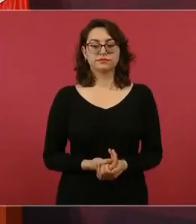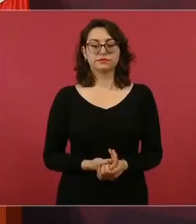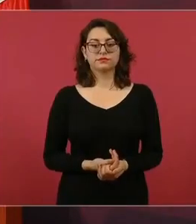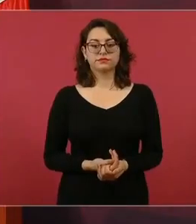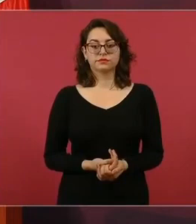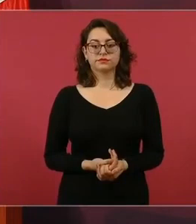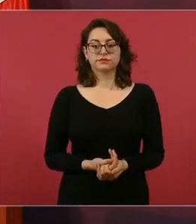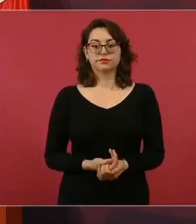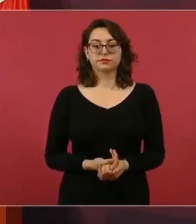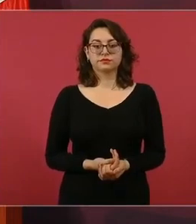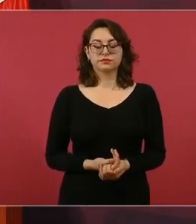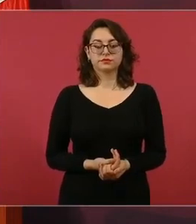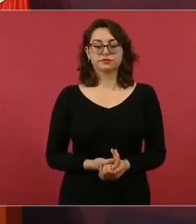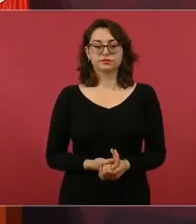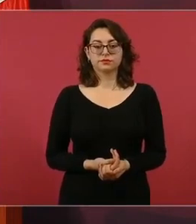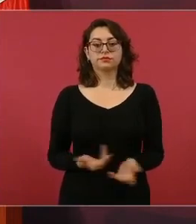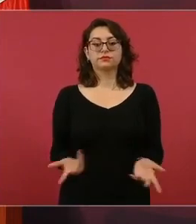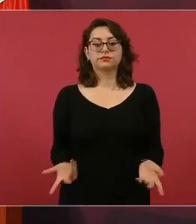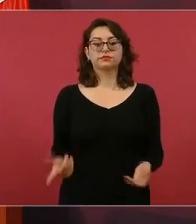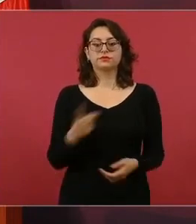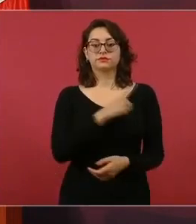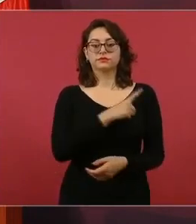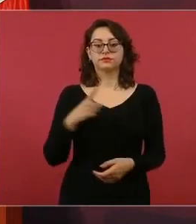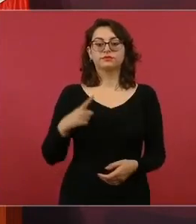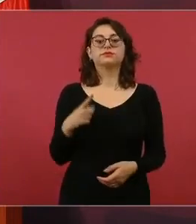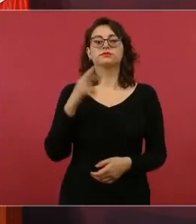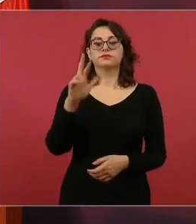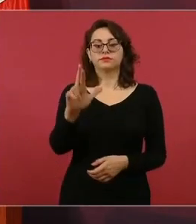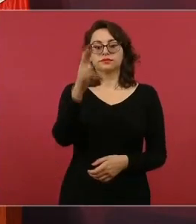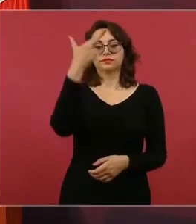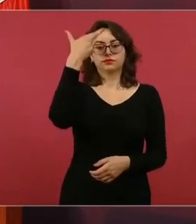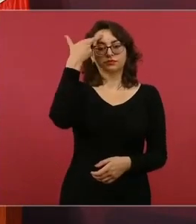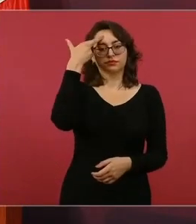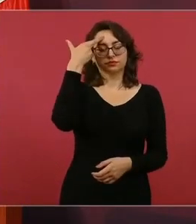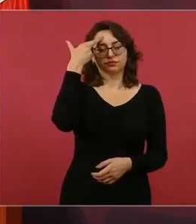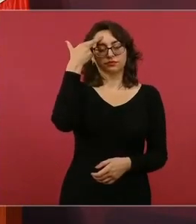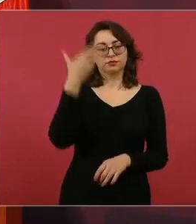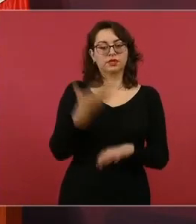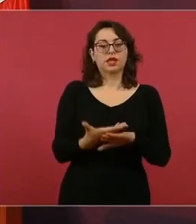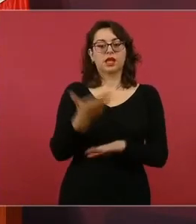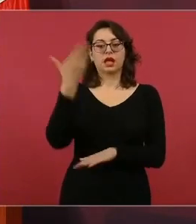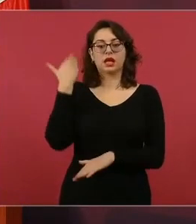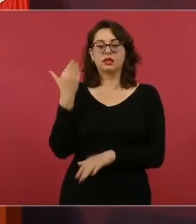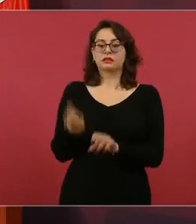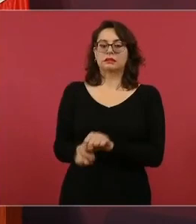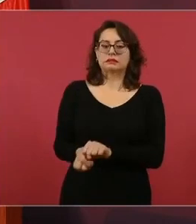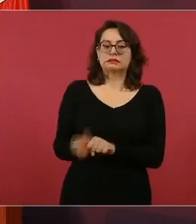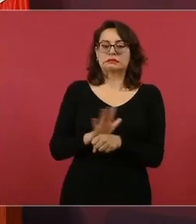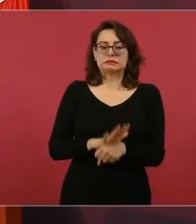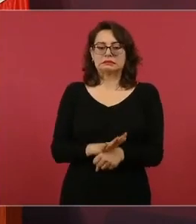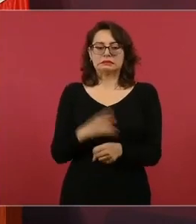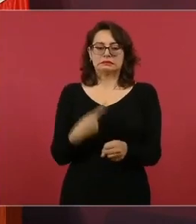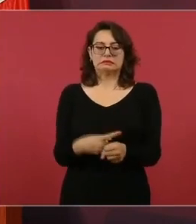junto con la estrategia que llevamos a cabo de apoyar más abajo